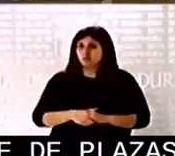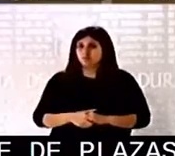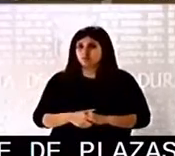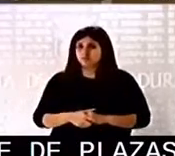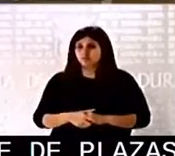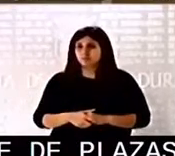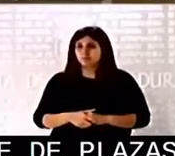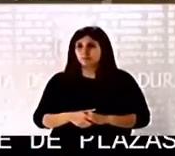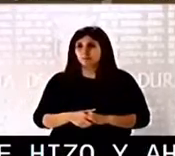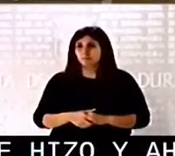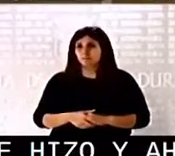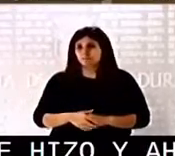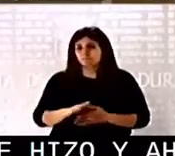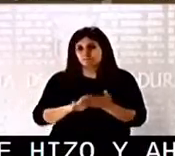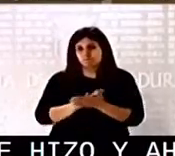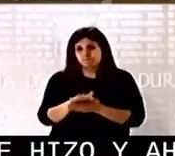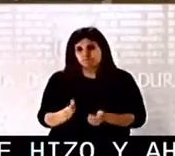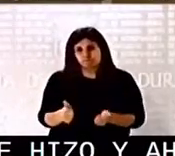Y ahí lo dejo.